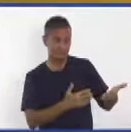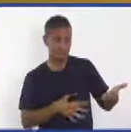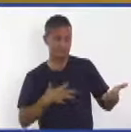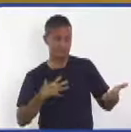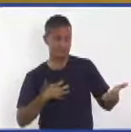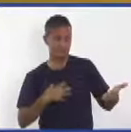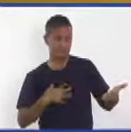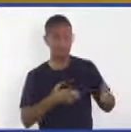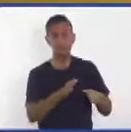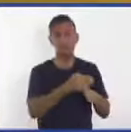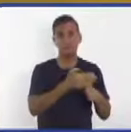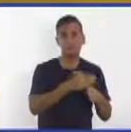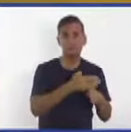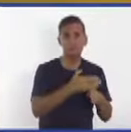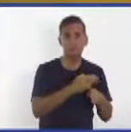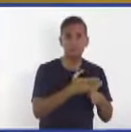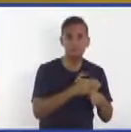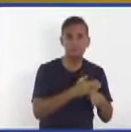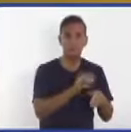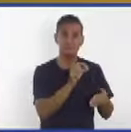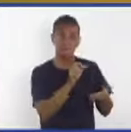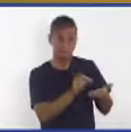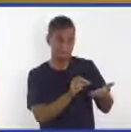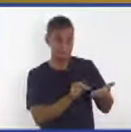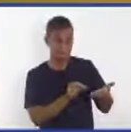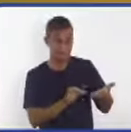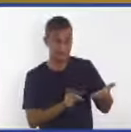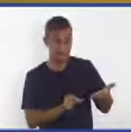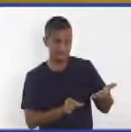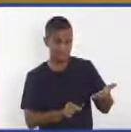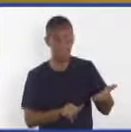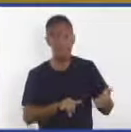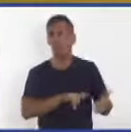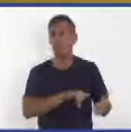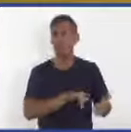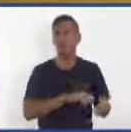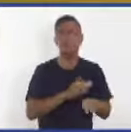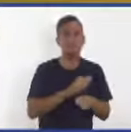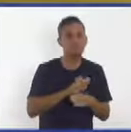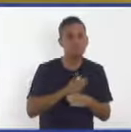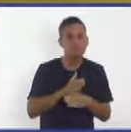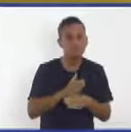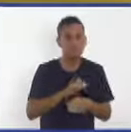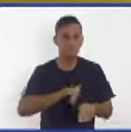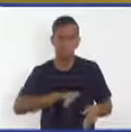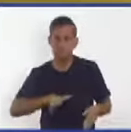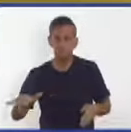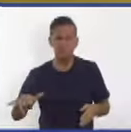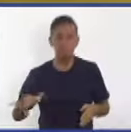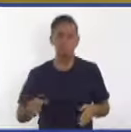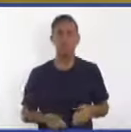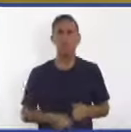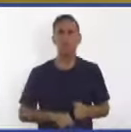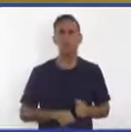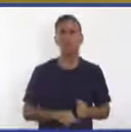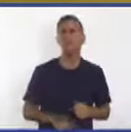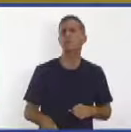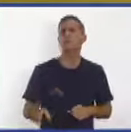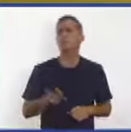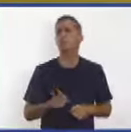acepciones de un mismo término o diccionario de sinónimos y antónimos que tanto nos